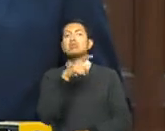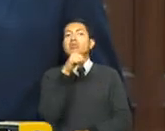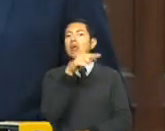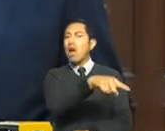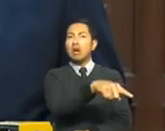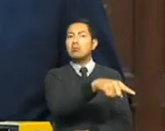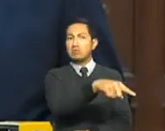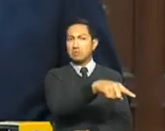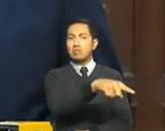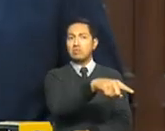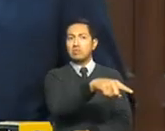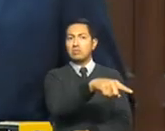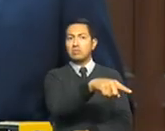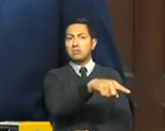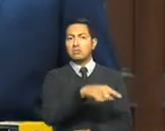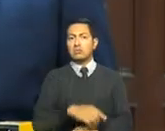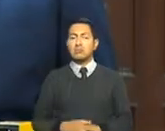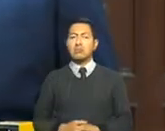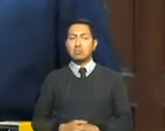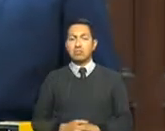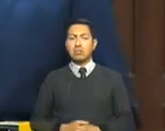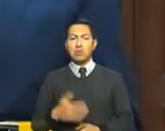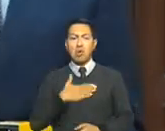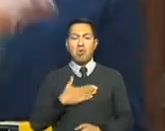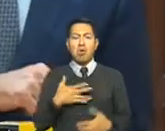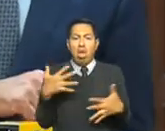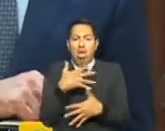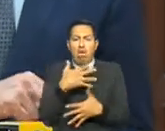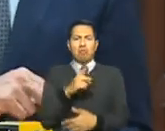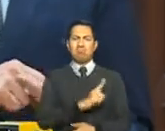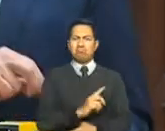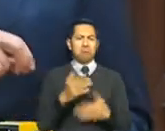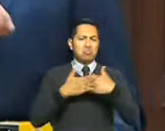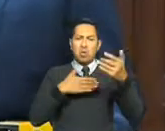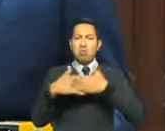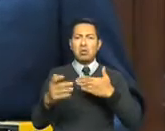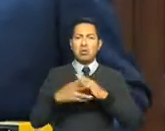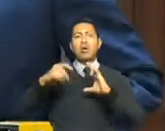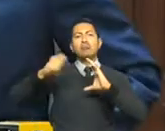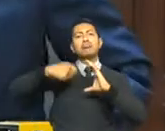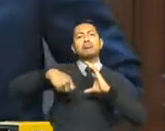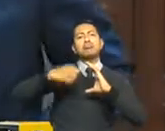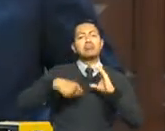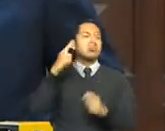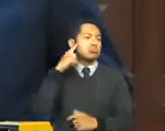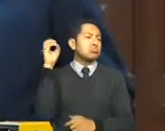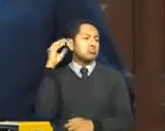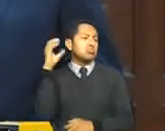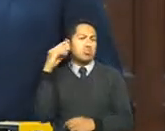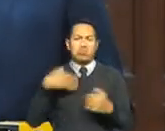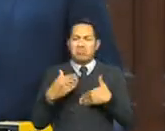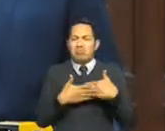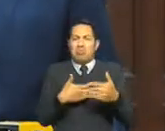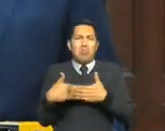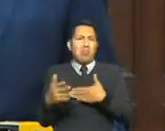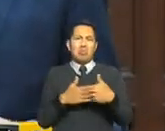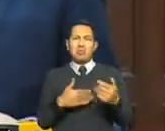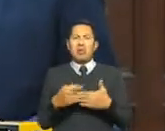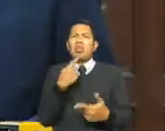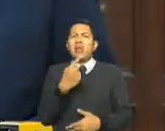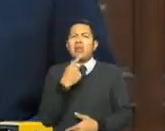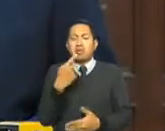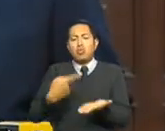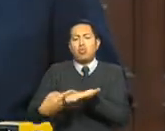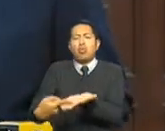presunto ilícito. Me tiene sin cuidado esta grabación. Me dicen que hay una grabación también de una reunión conmigo en